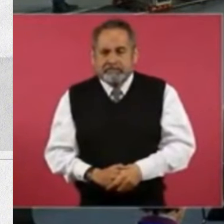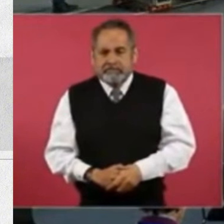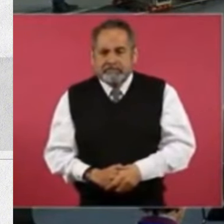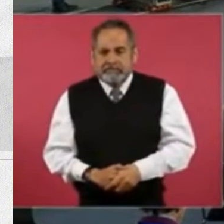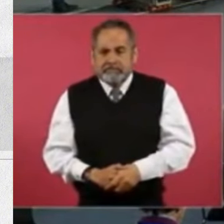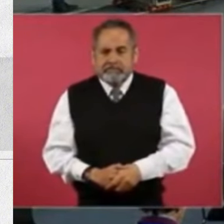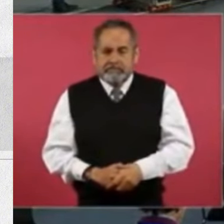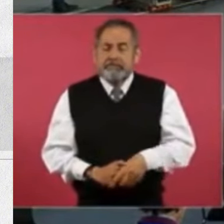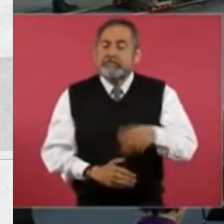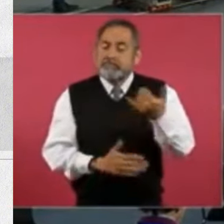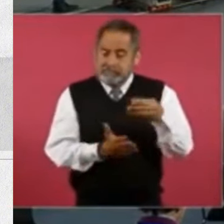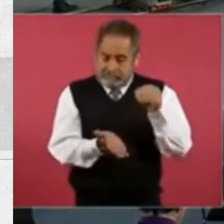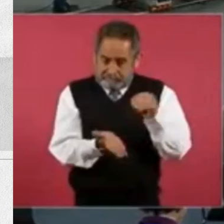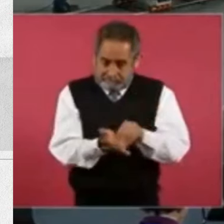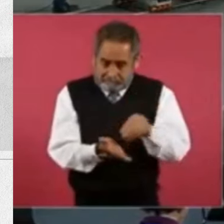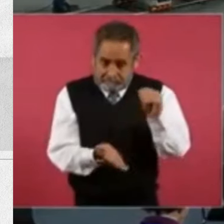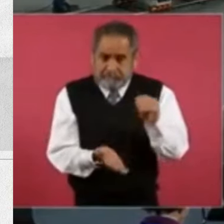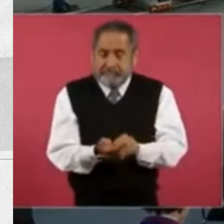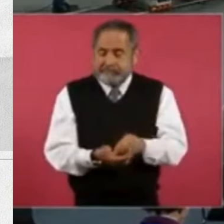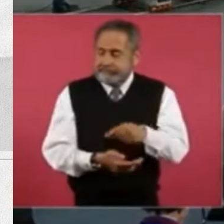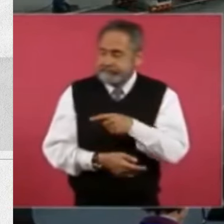Y todavía